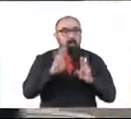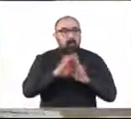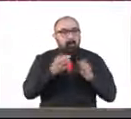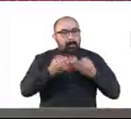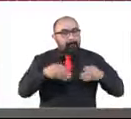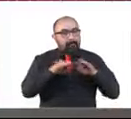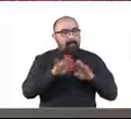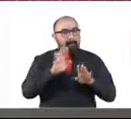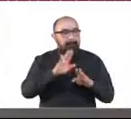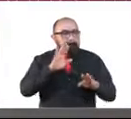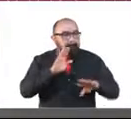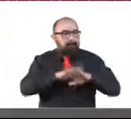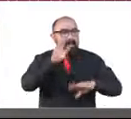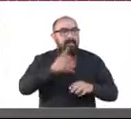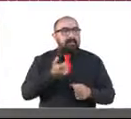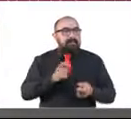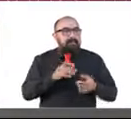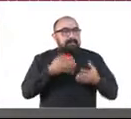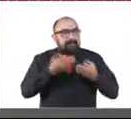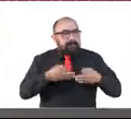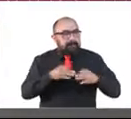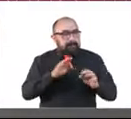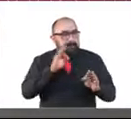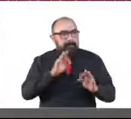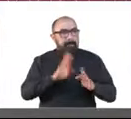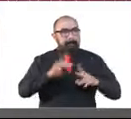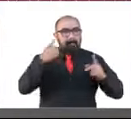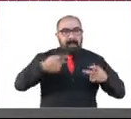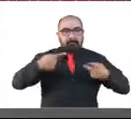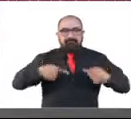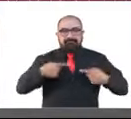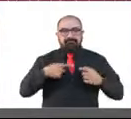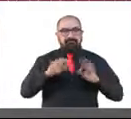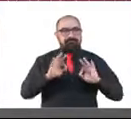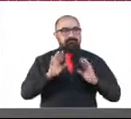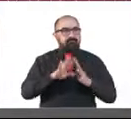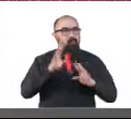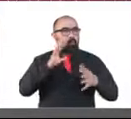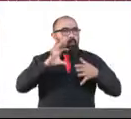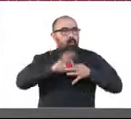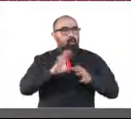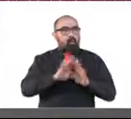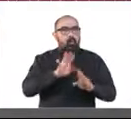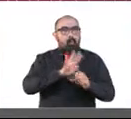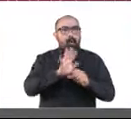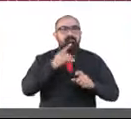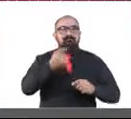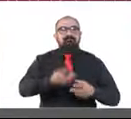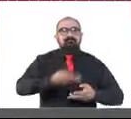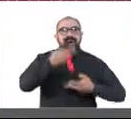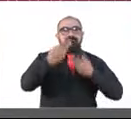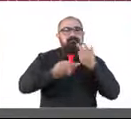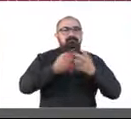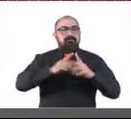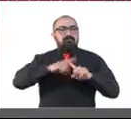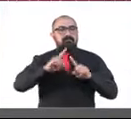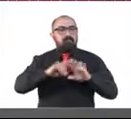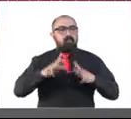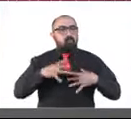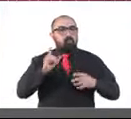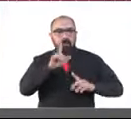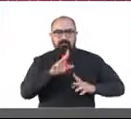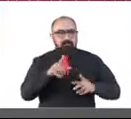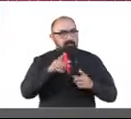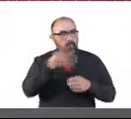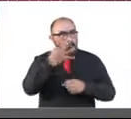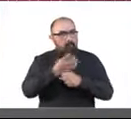natural, de un bienestar integral de la gente. Y bueno, creo que para cerrar, esa es como una de las grandes aportaciones que ha hecho